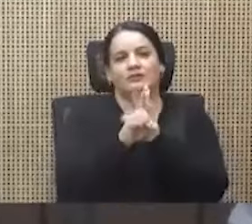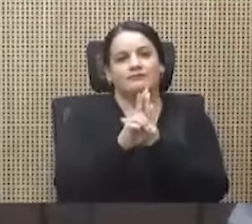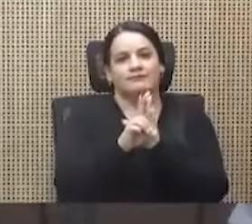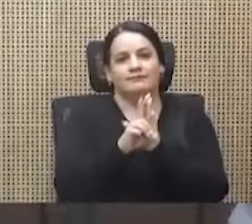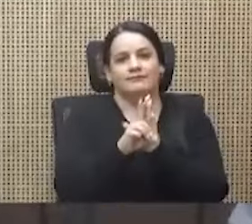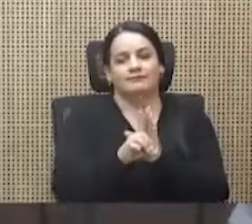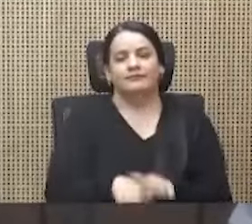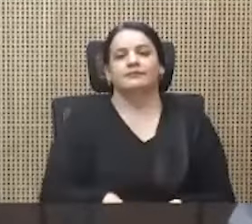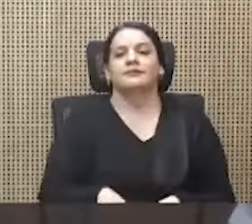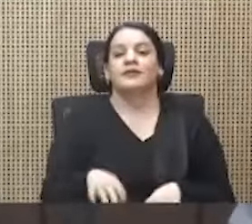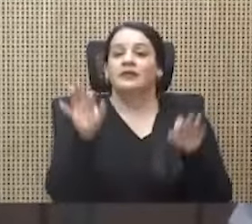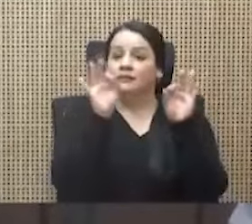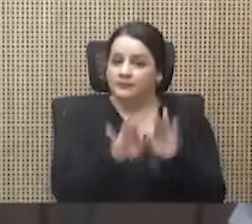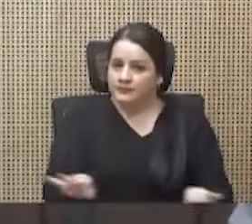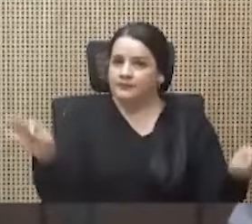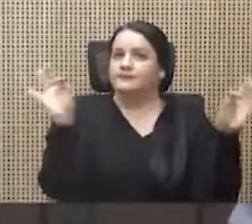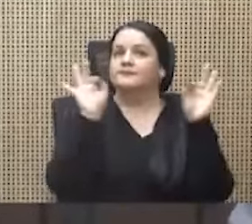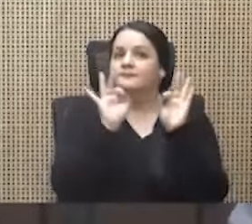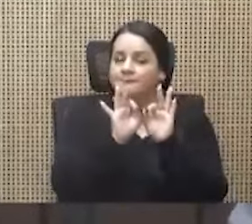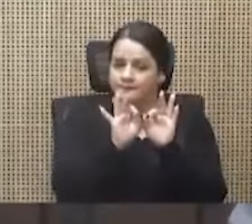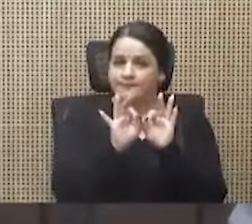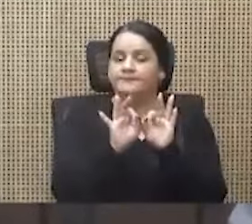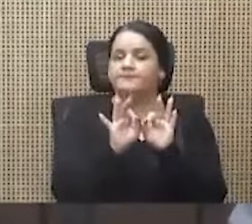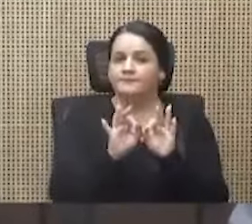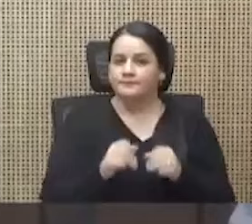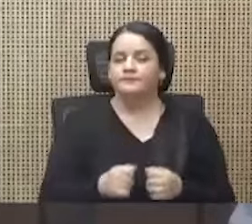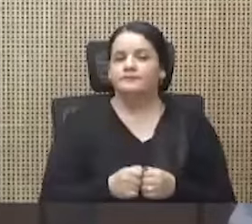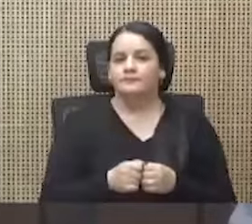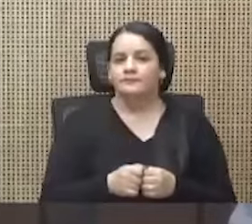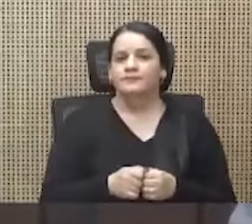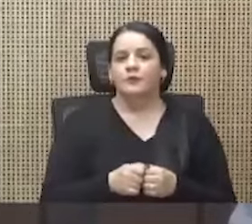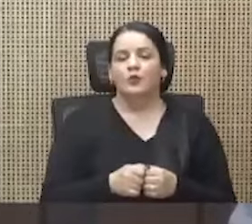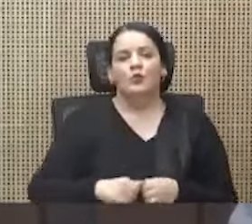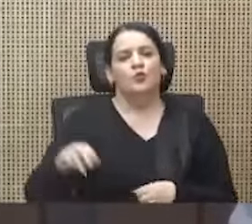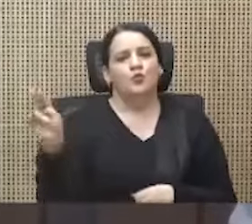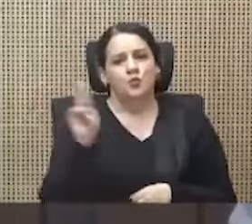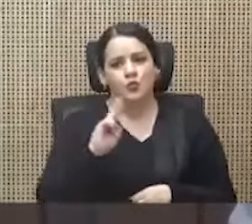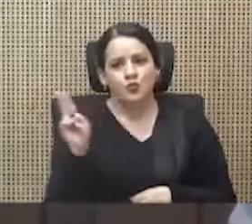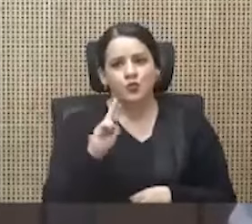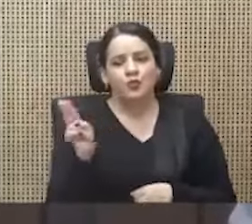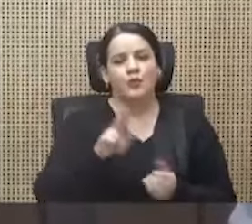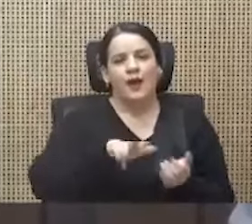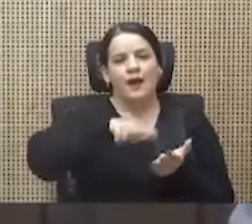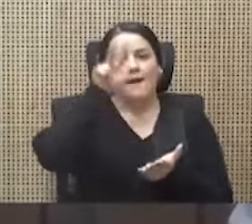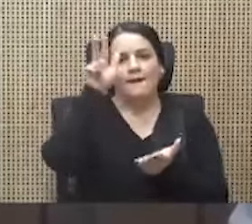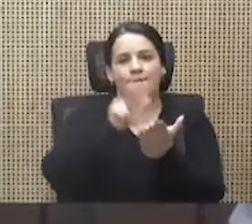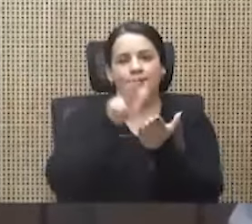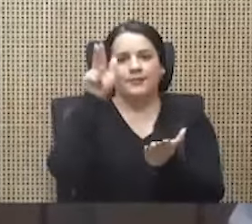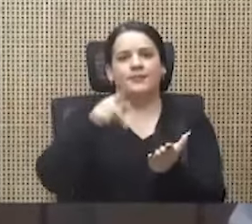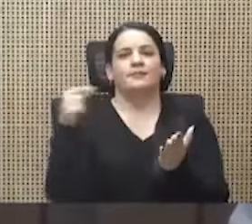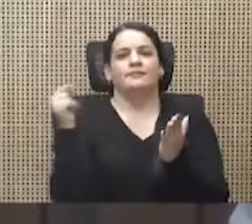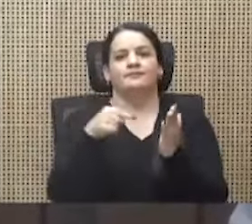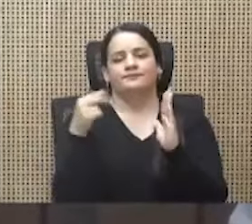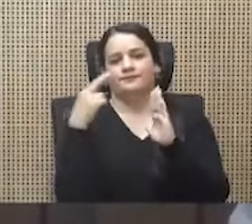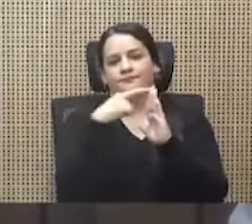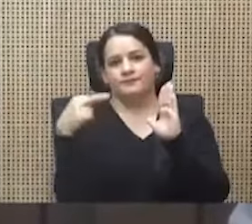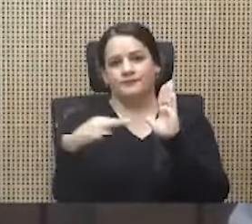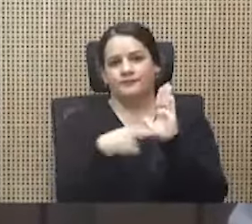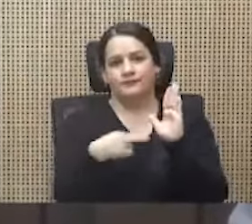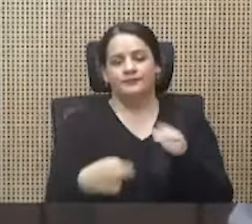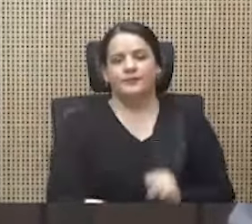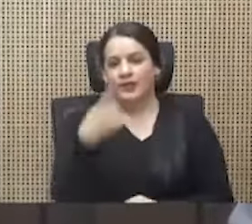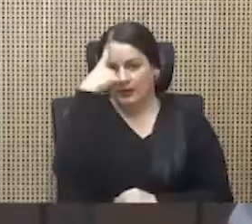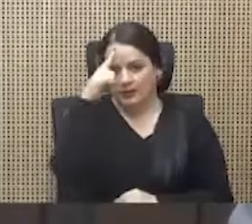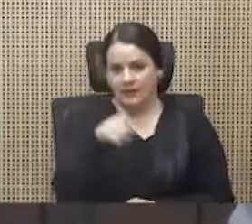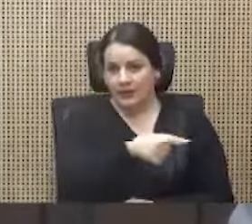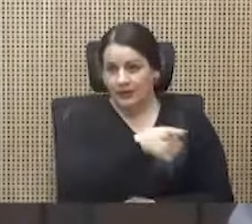por eso es importante, por eso es urgente que se apruebe este reglamento, para